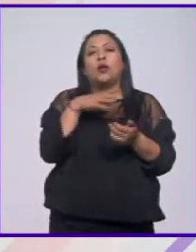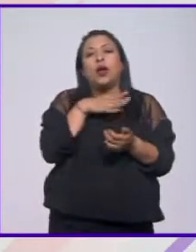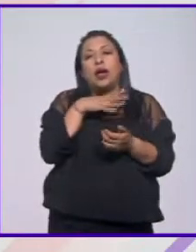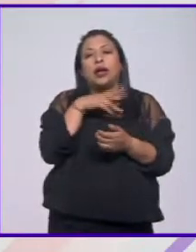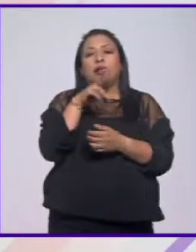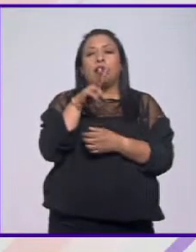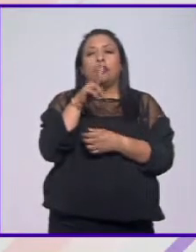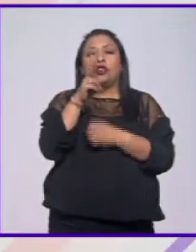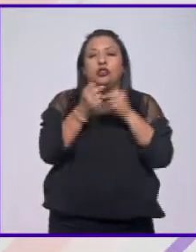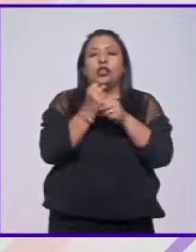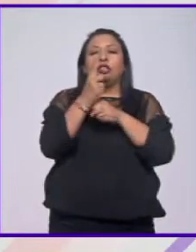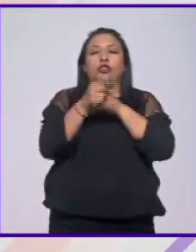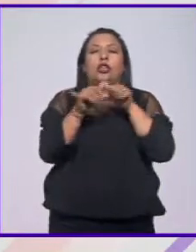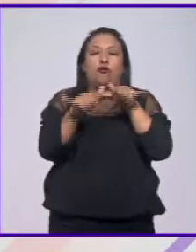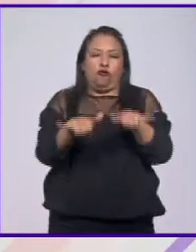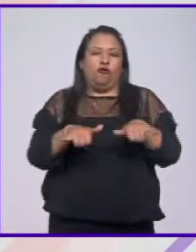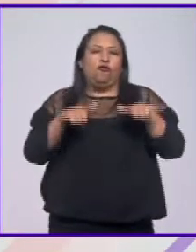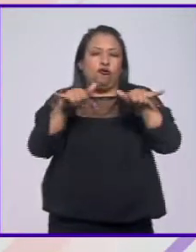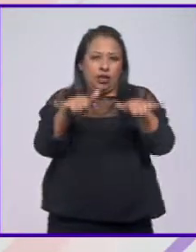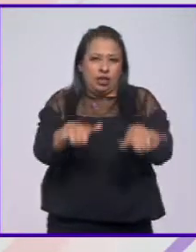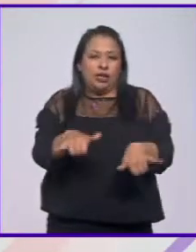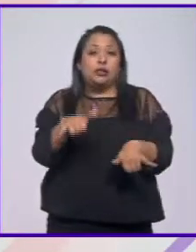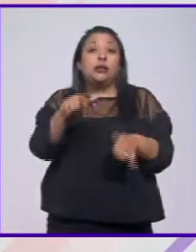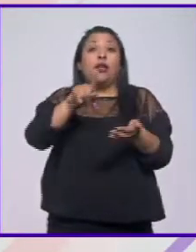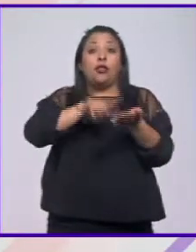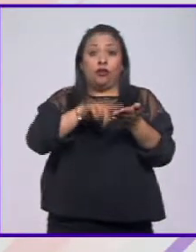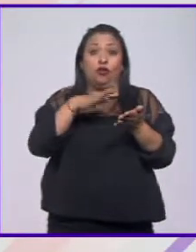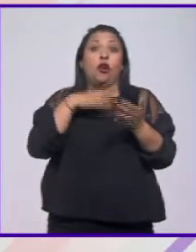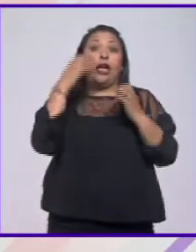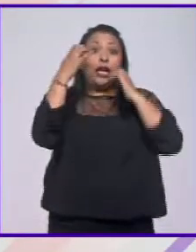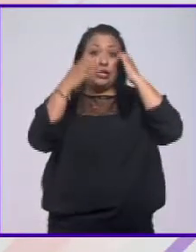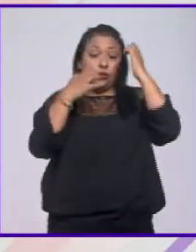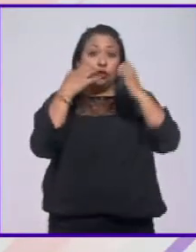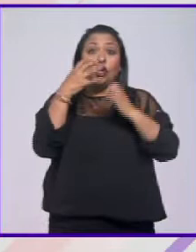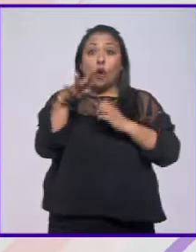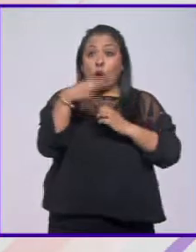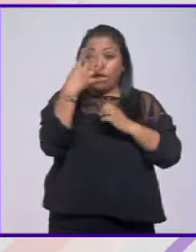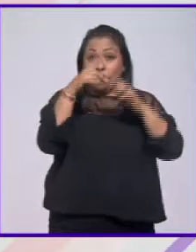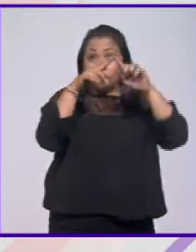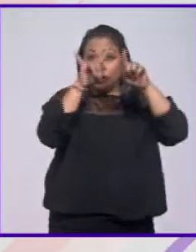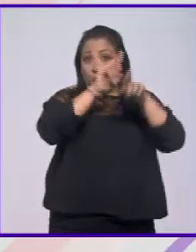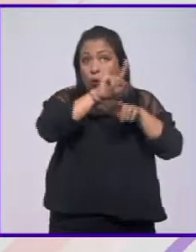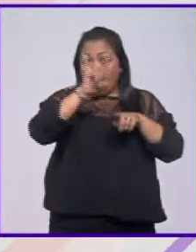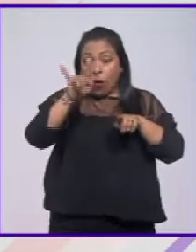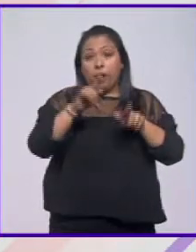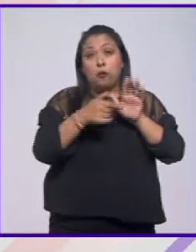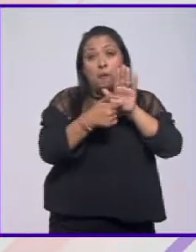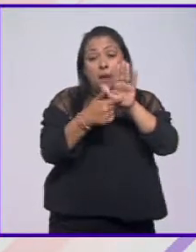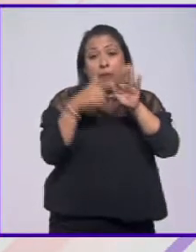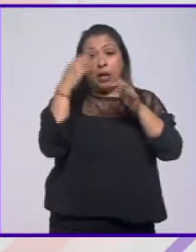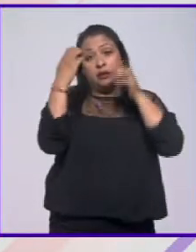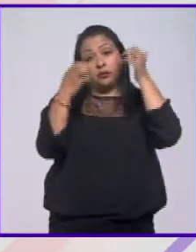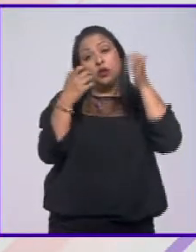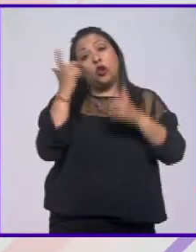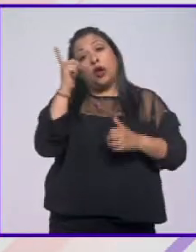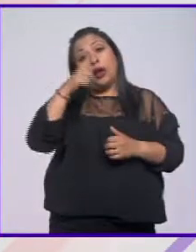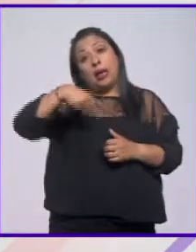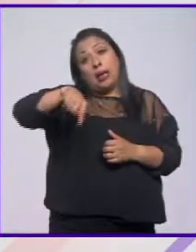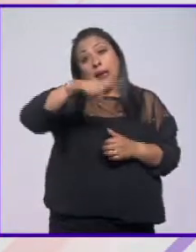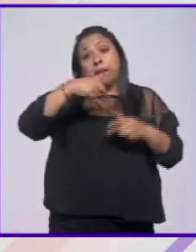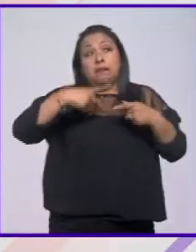de la Bienal de Venecia. Ahí estará mi obra, mis 14 cuadros, y espero que el